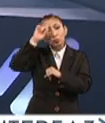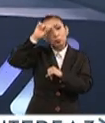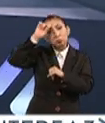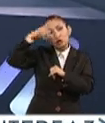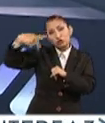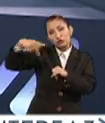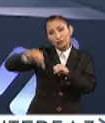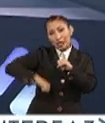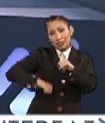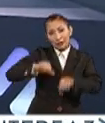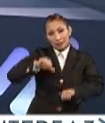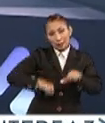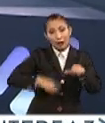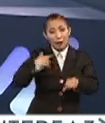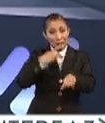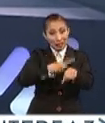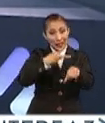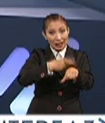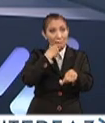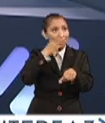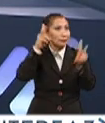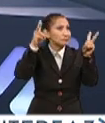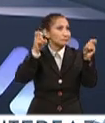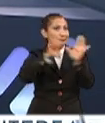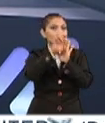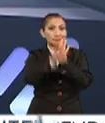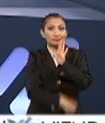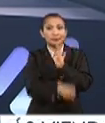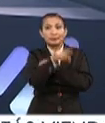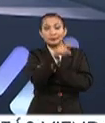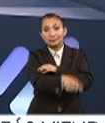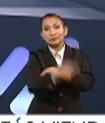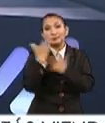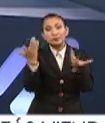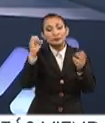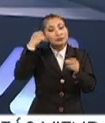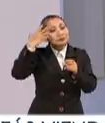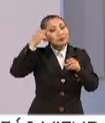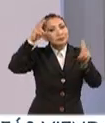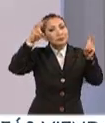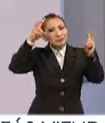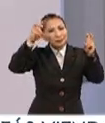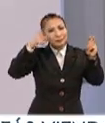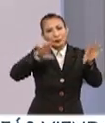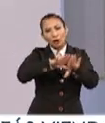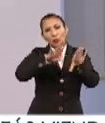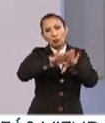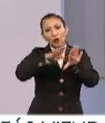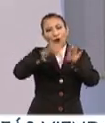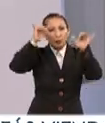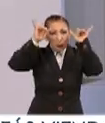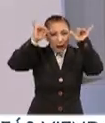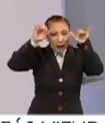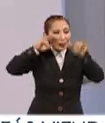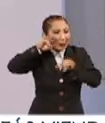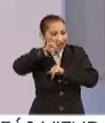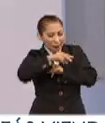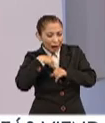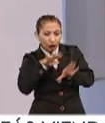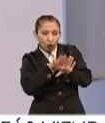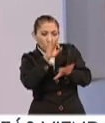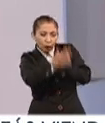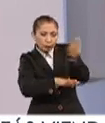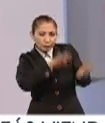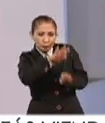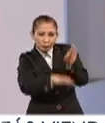actividades. Por ejemplo, veterinaria nos va a hablar sobre una conferencia, van a llevar una especie como de vaquita para que vean